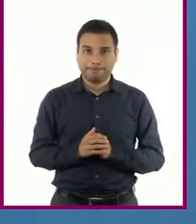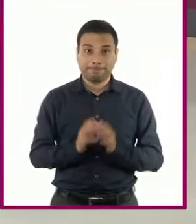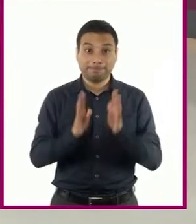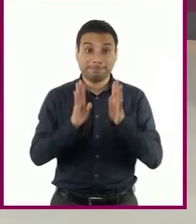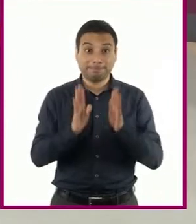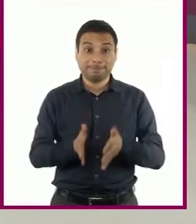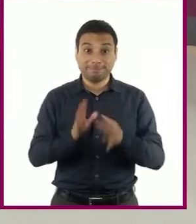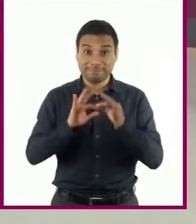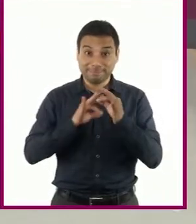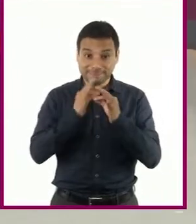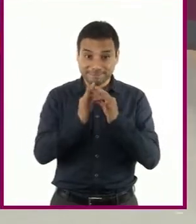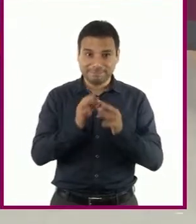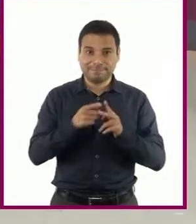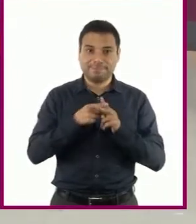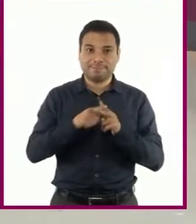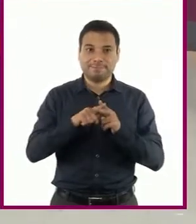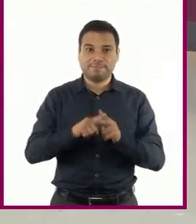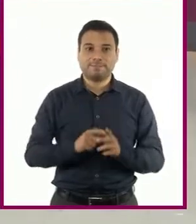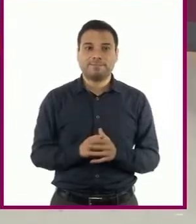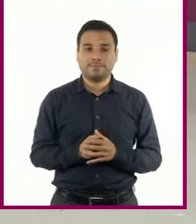y listos? ¡Comenzamos!